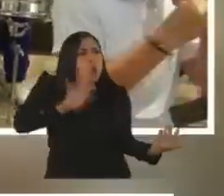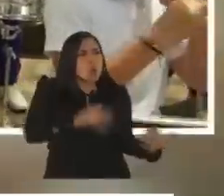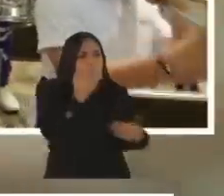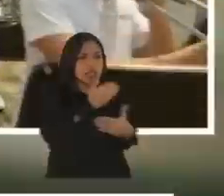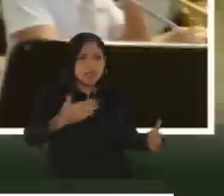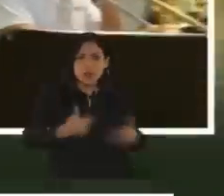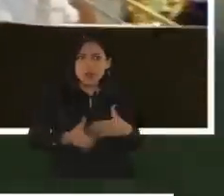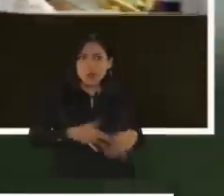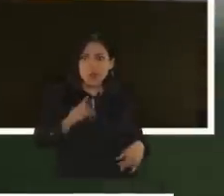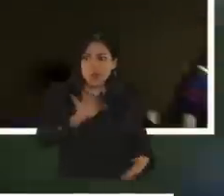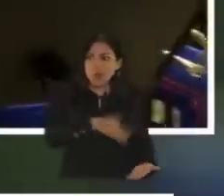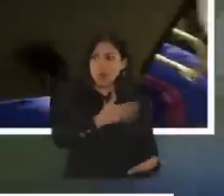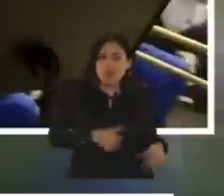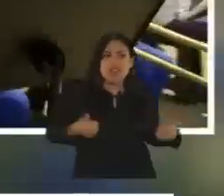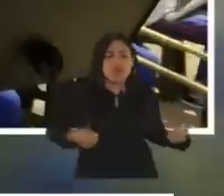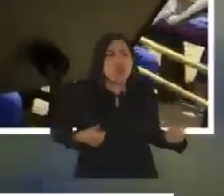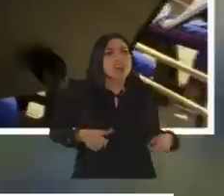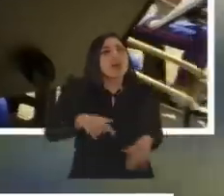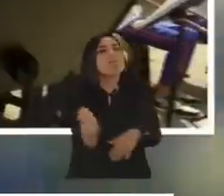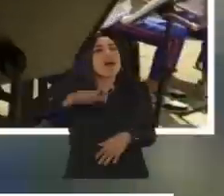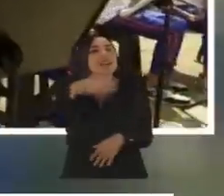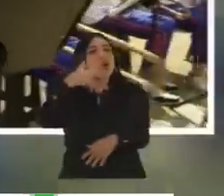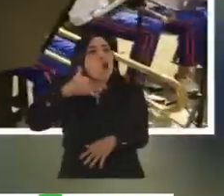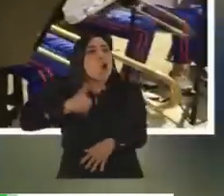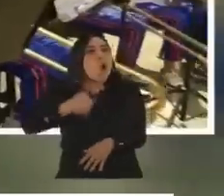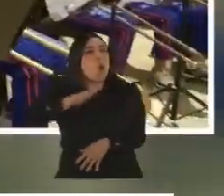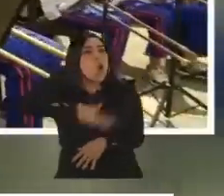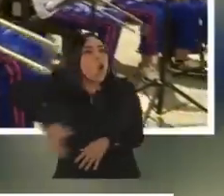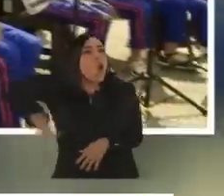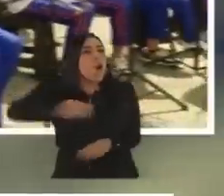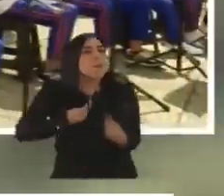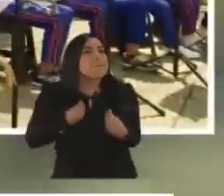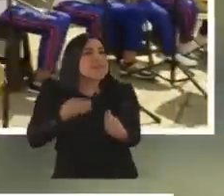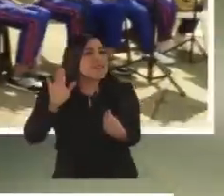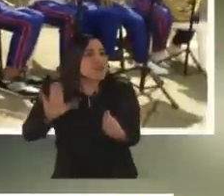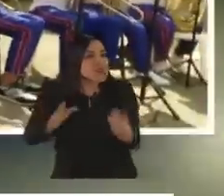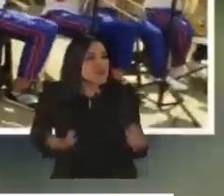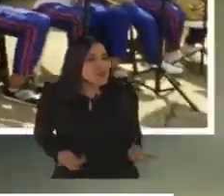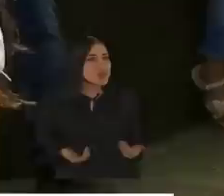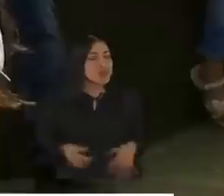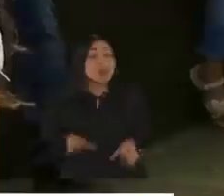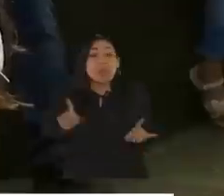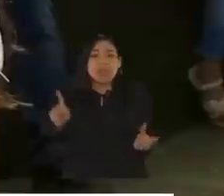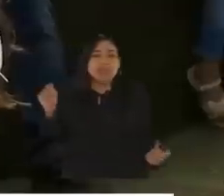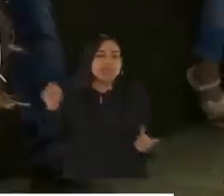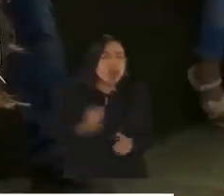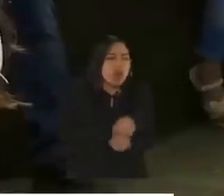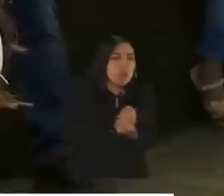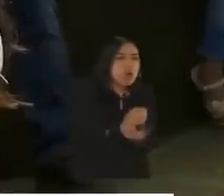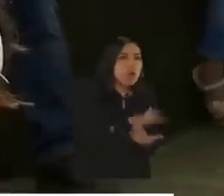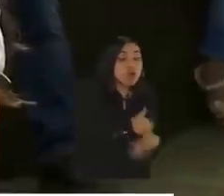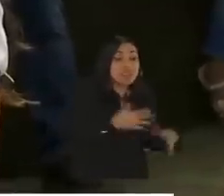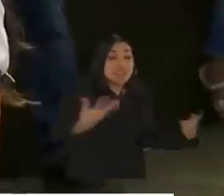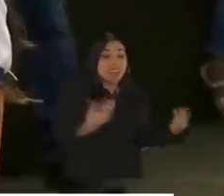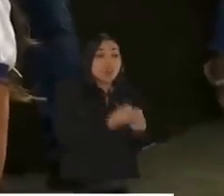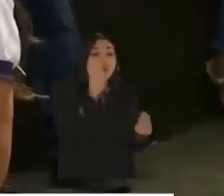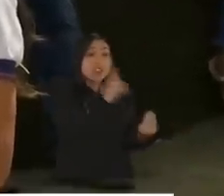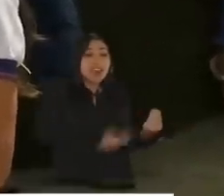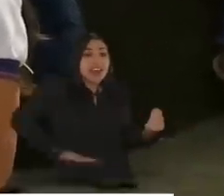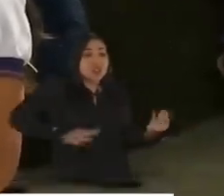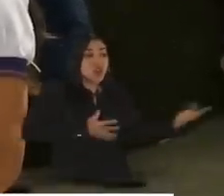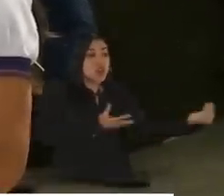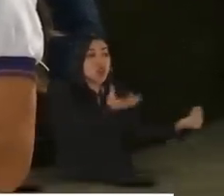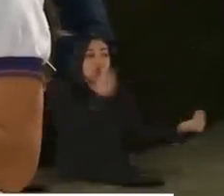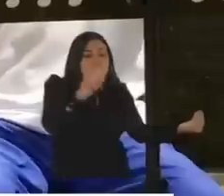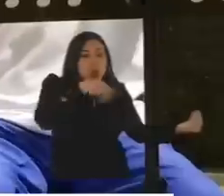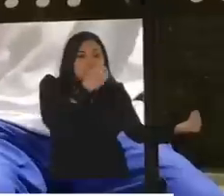niños, la mayoría son niños del campo, que ellos, su vida es la música. Campeones del concurso nacional de bandas